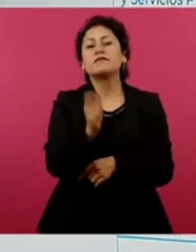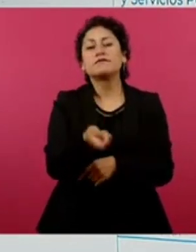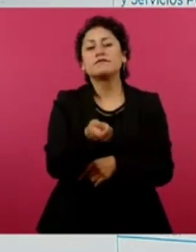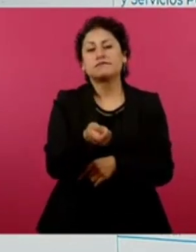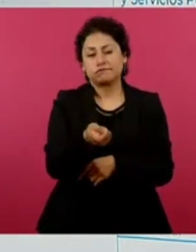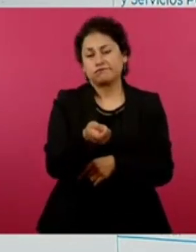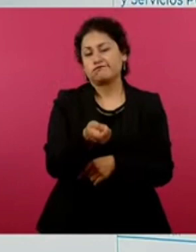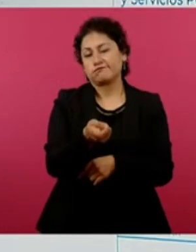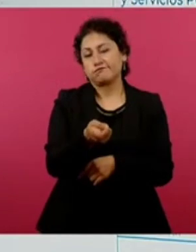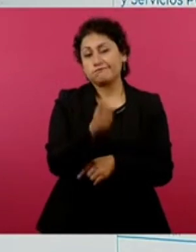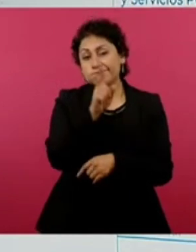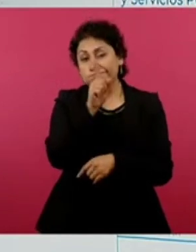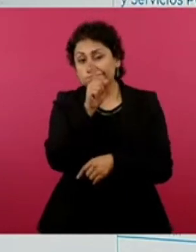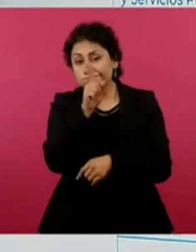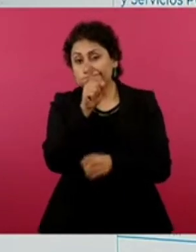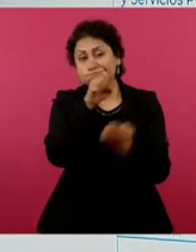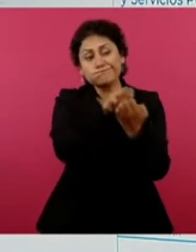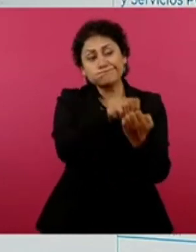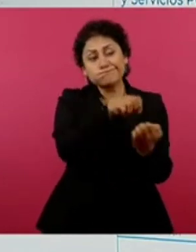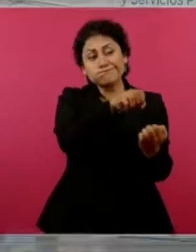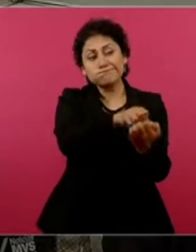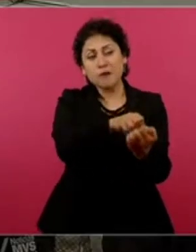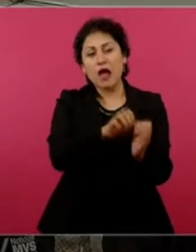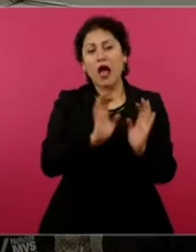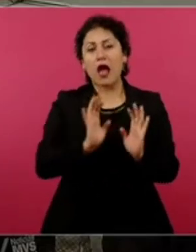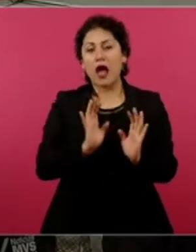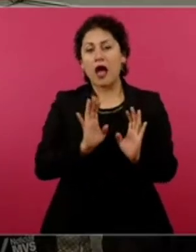de que no iba a haber corrupción.